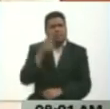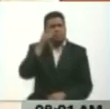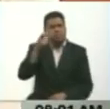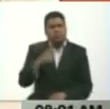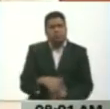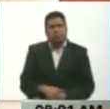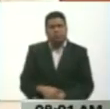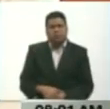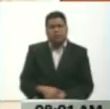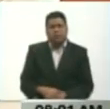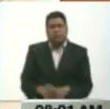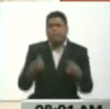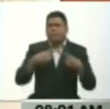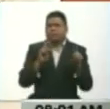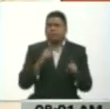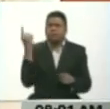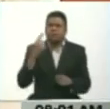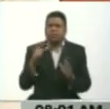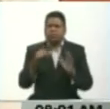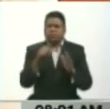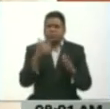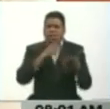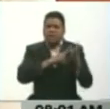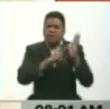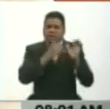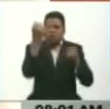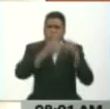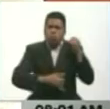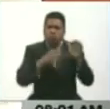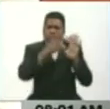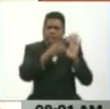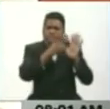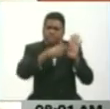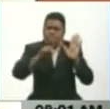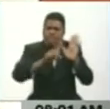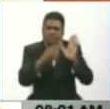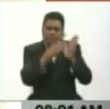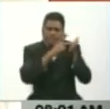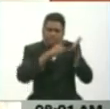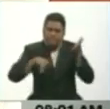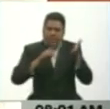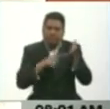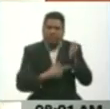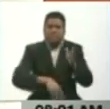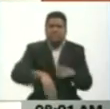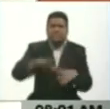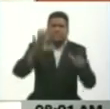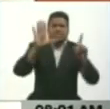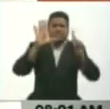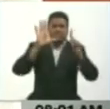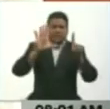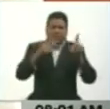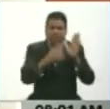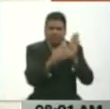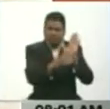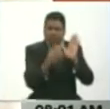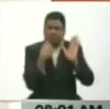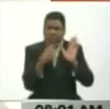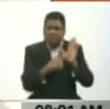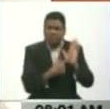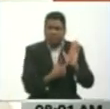pero solamente quiero leerte la última parte, porque la última parte, la sección 6, búsquenla ustedes, aquí hay un portal que se